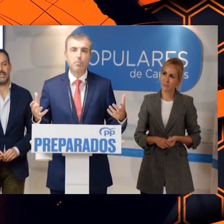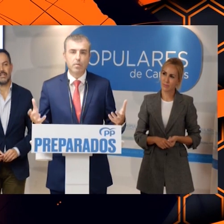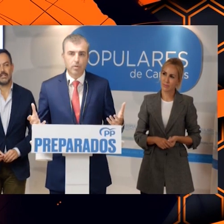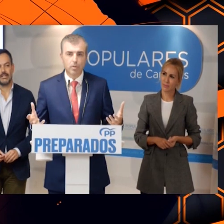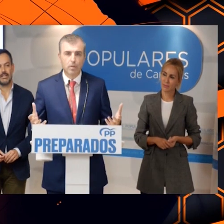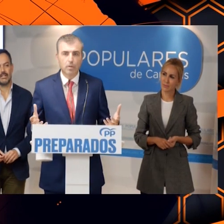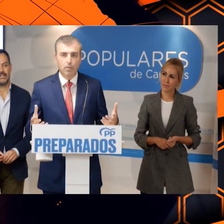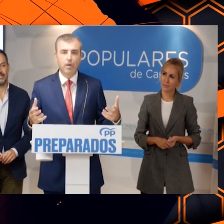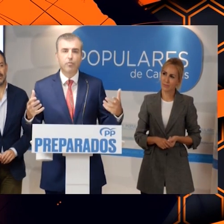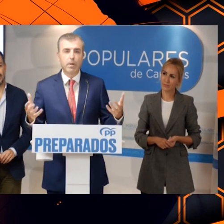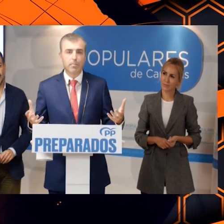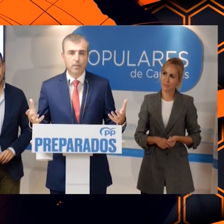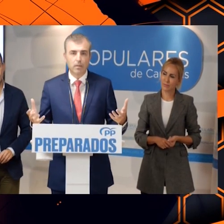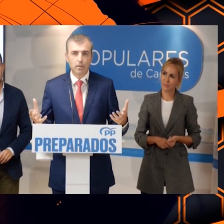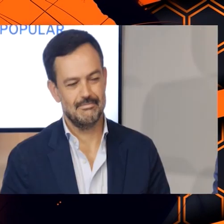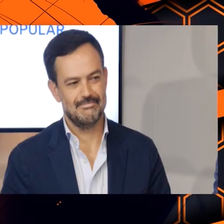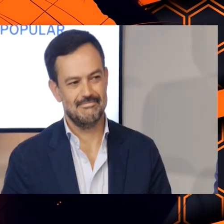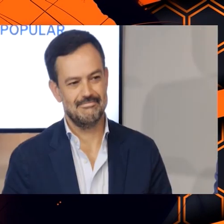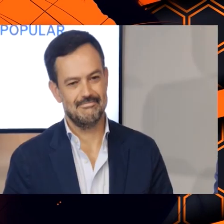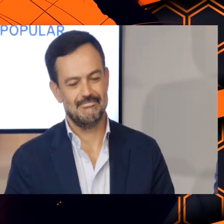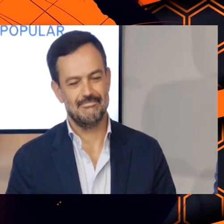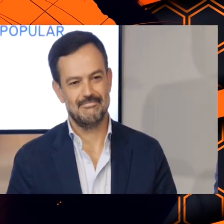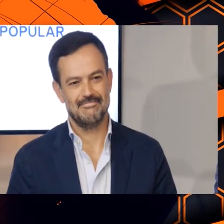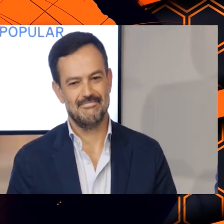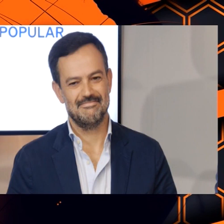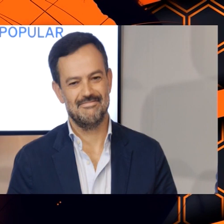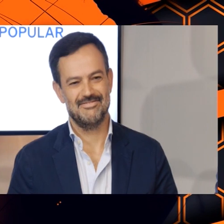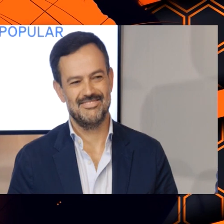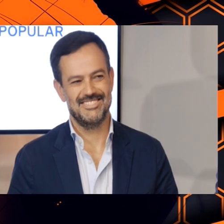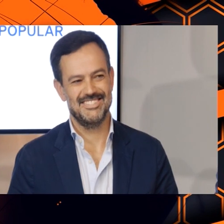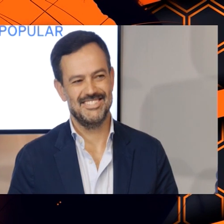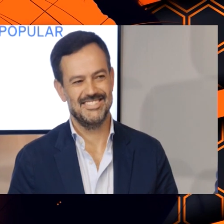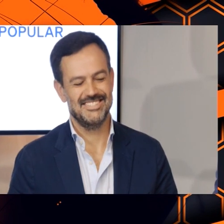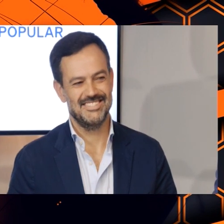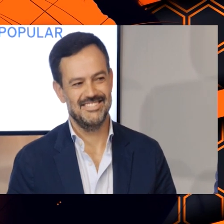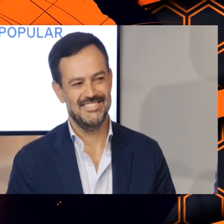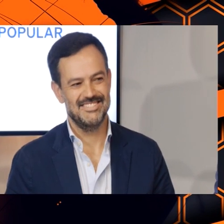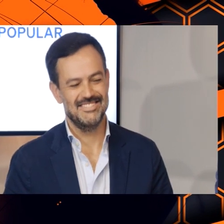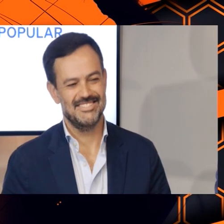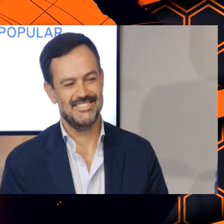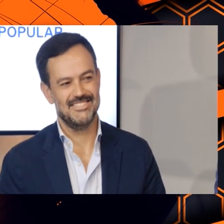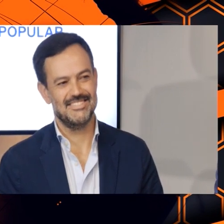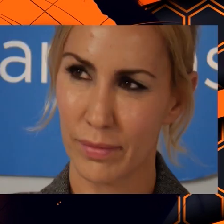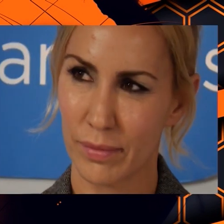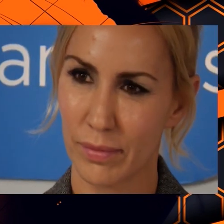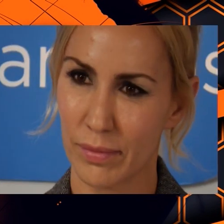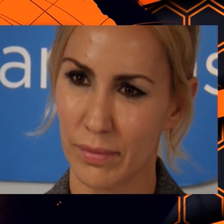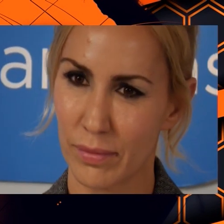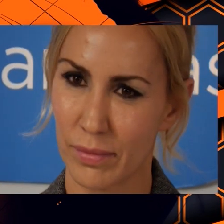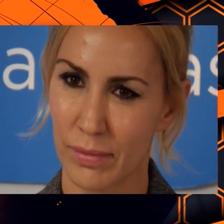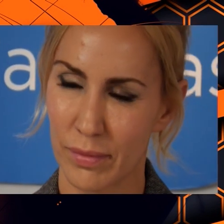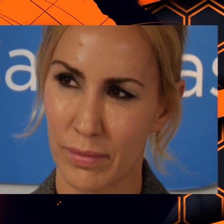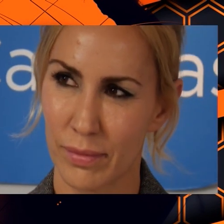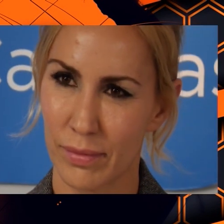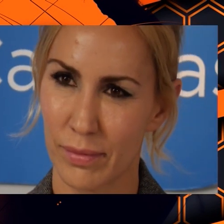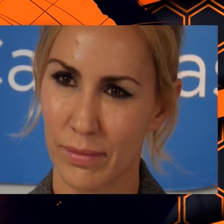paso. Insisto, nosotros, bueno, queremos que se siente aquí, pero ella ya hoy nos ha atendido y nos ha dicho que en breve quiere dar el paso de salir. Sí,